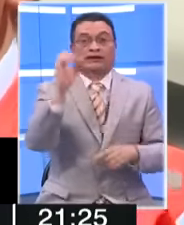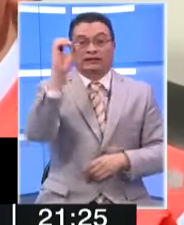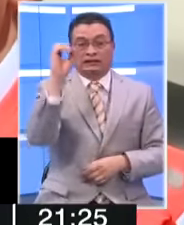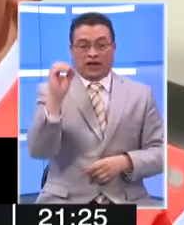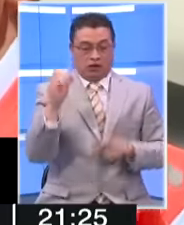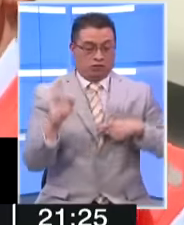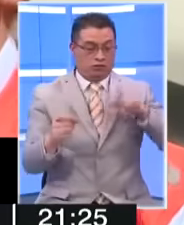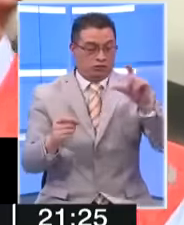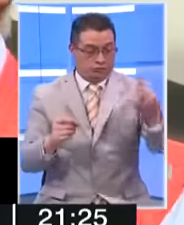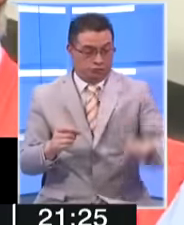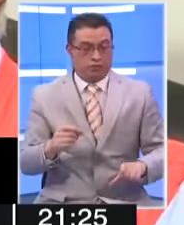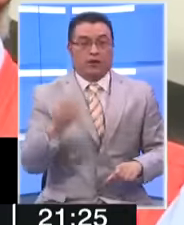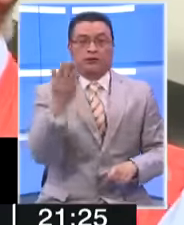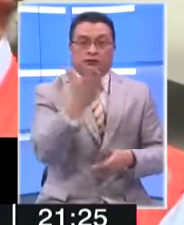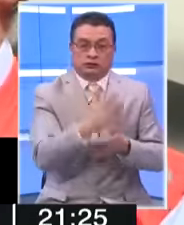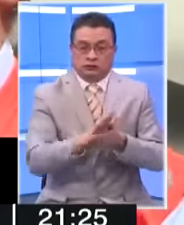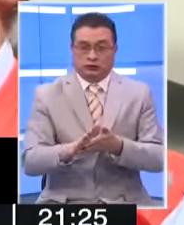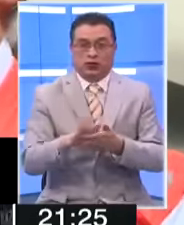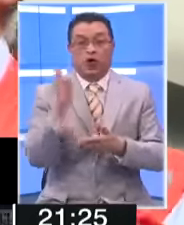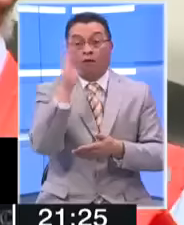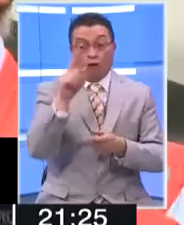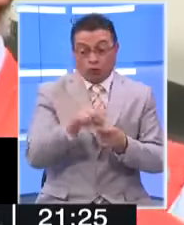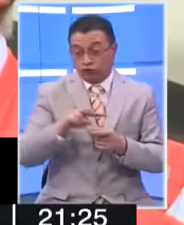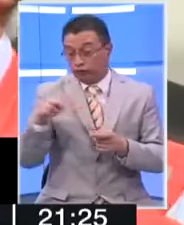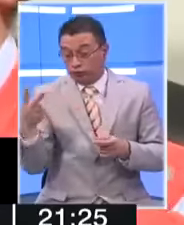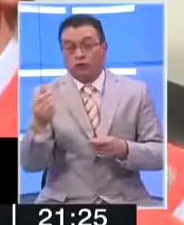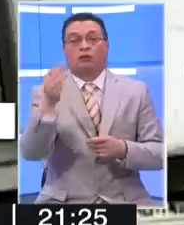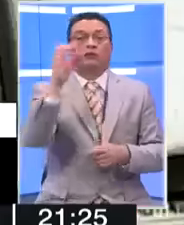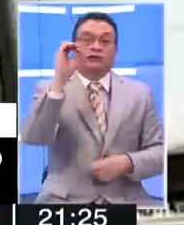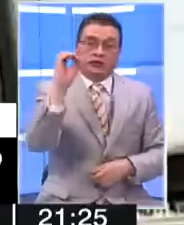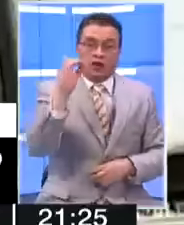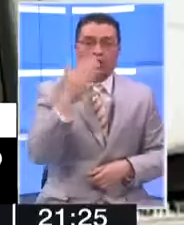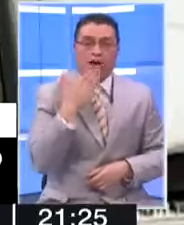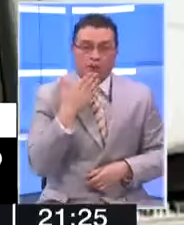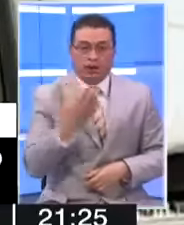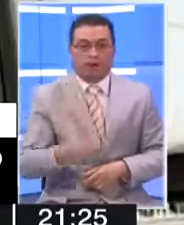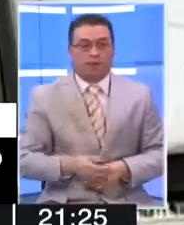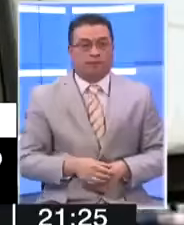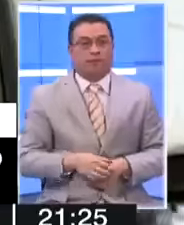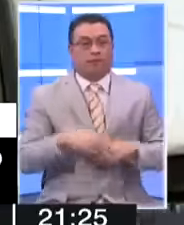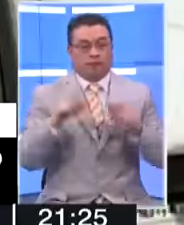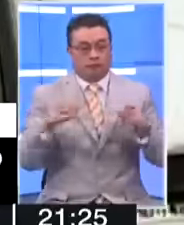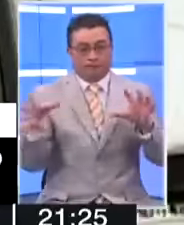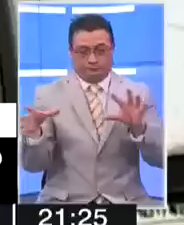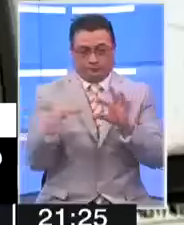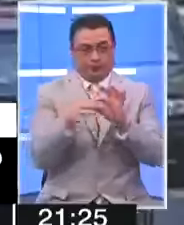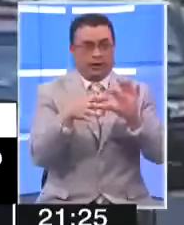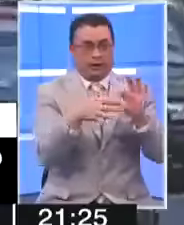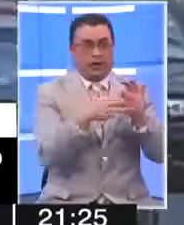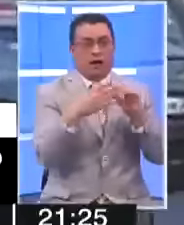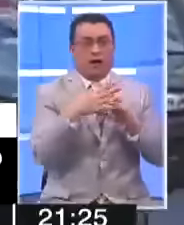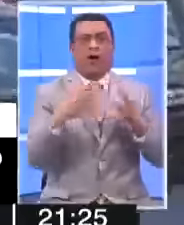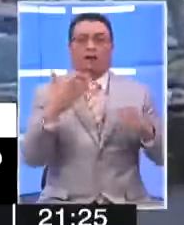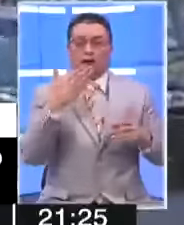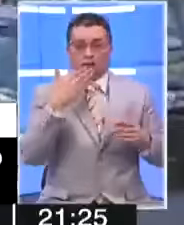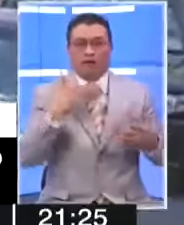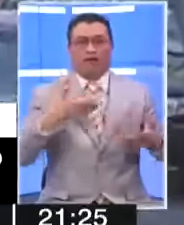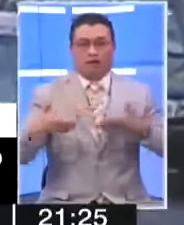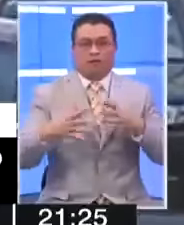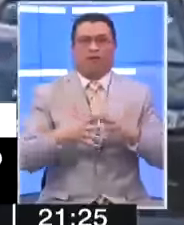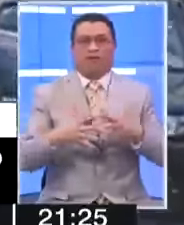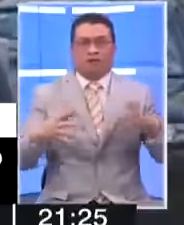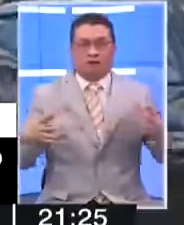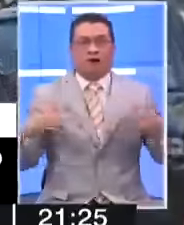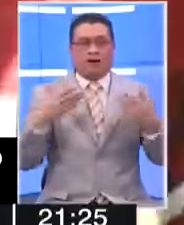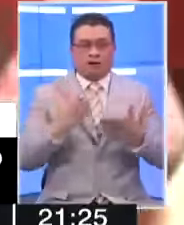costo adicional, o cambiarse a un bus también cero costo adicional. Un nuevo avance de conectividad para los habitantes de la región metropolitana que